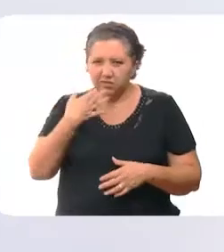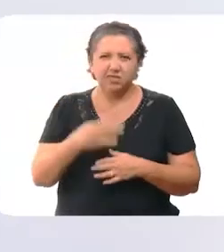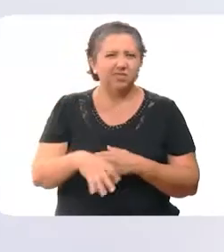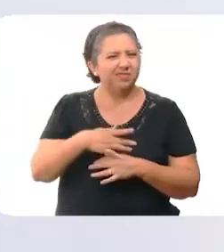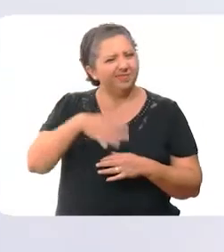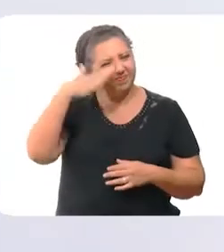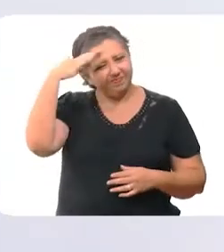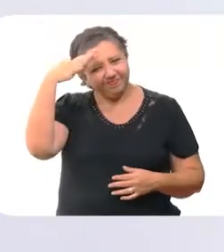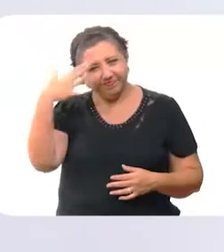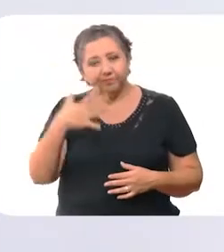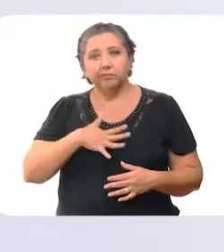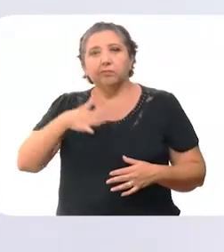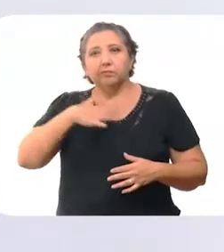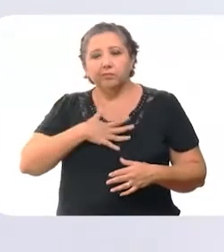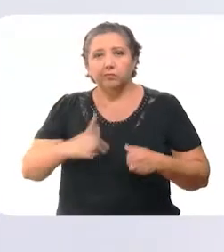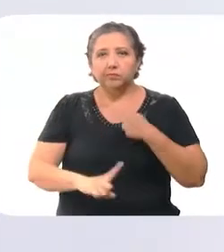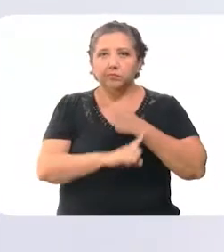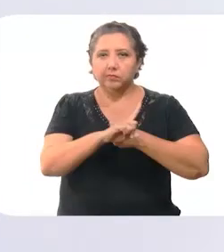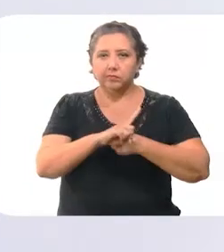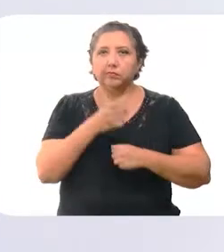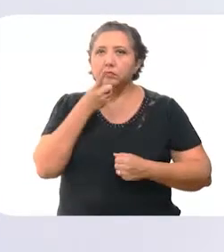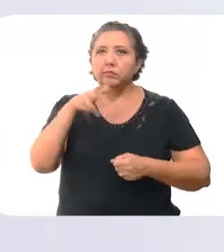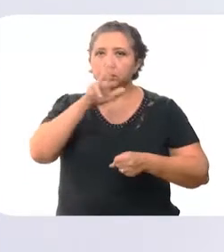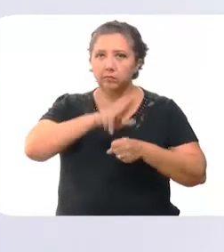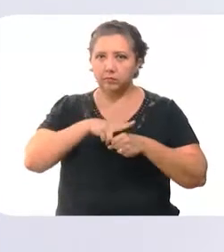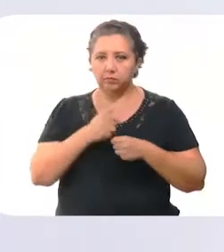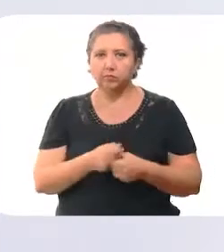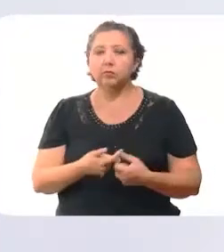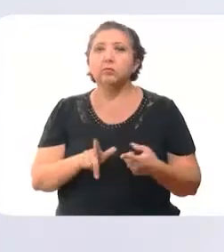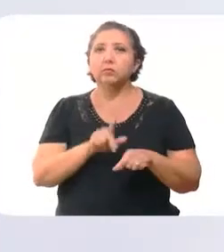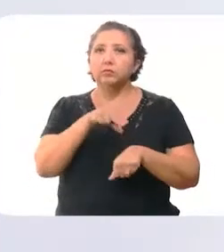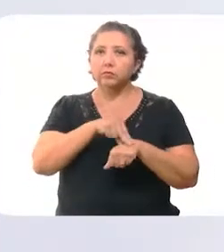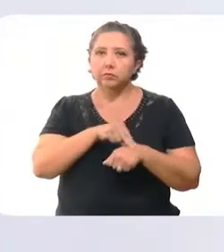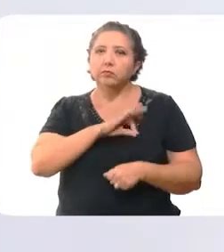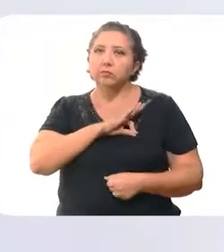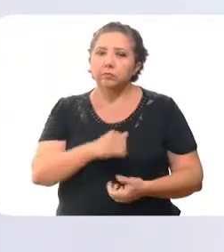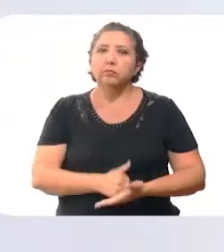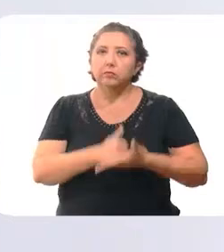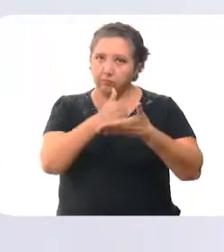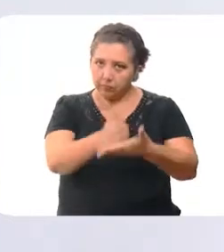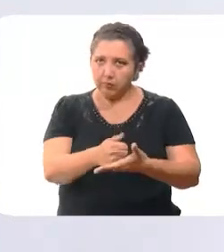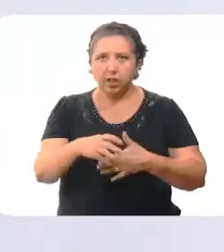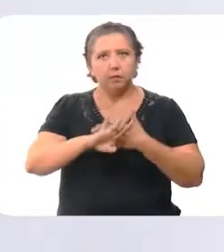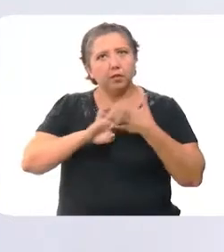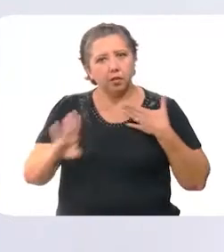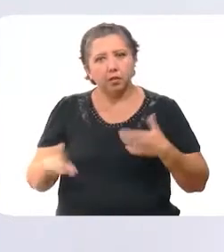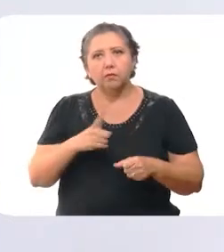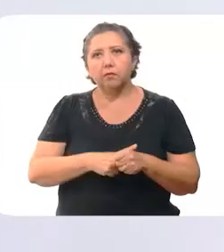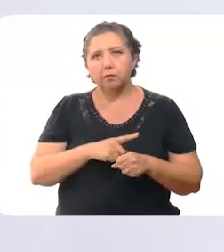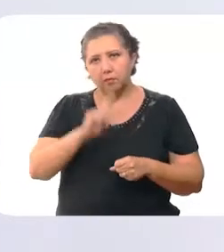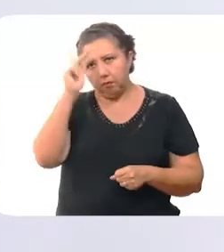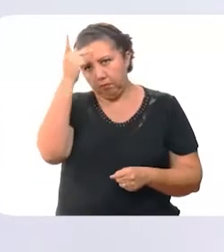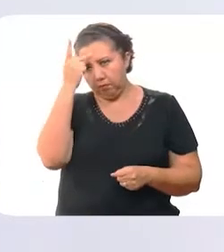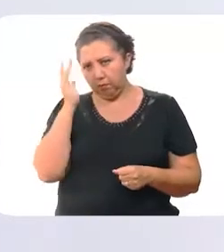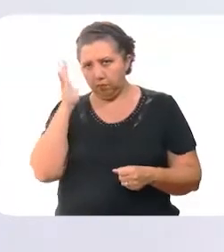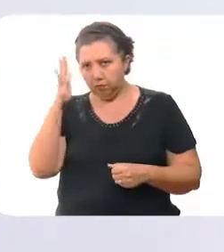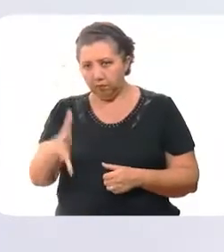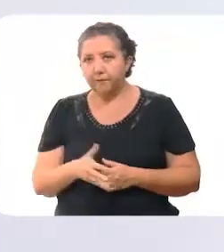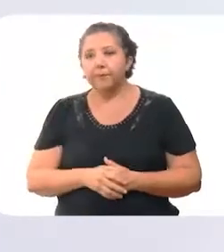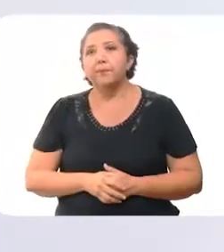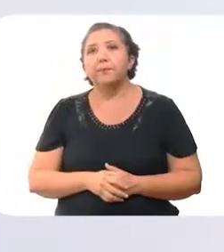dolor de cabeza y falta de aire. En el hospital, un equipo de especialistas podrá ayudarlos y evitar a que la enfermedad se